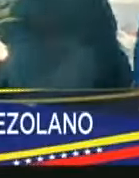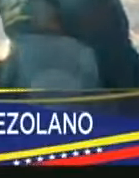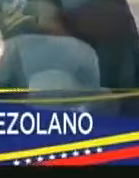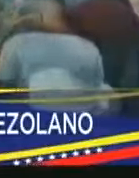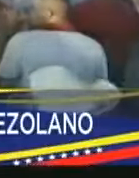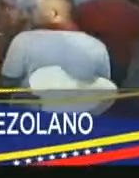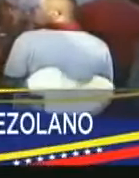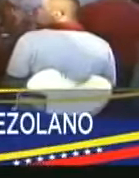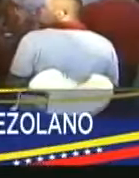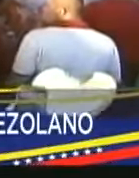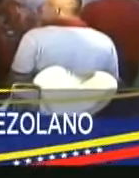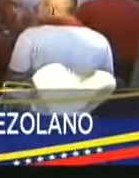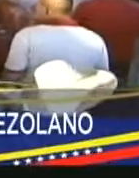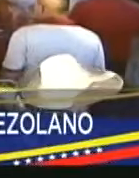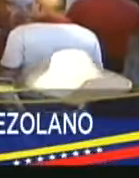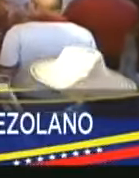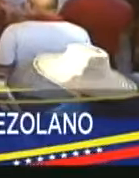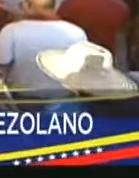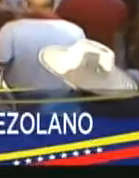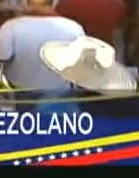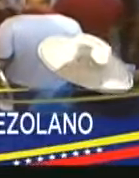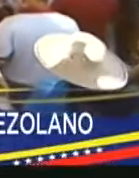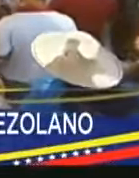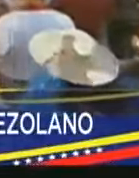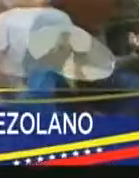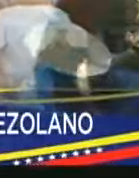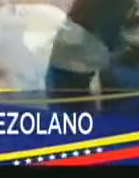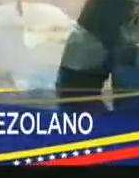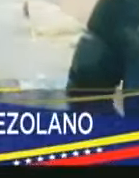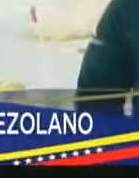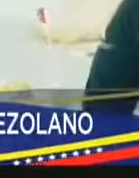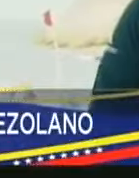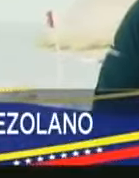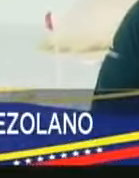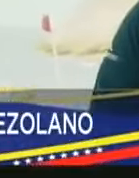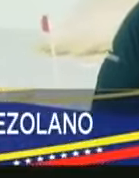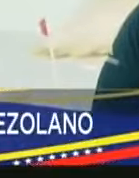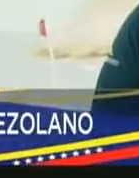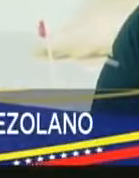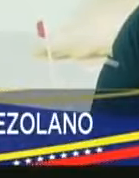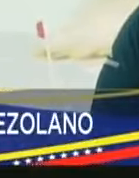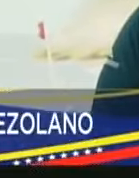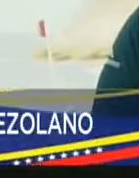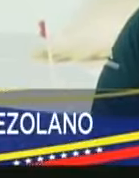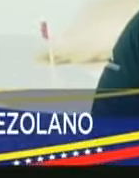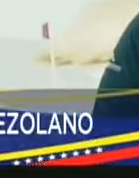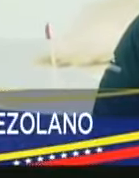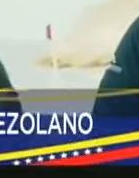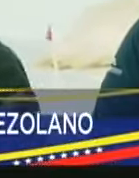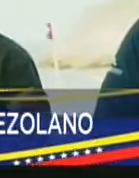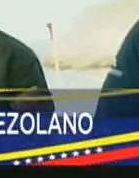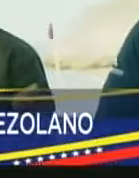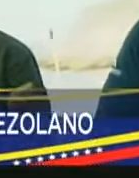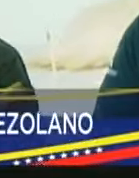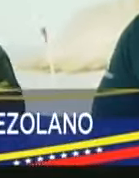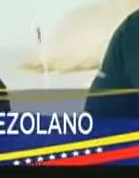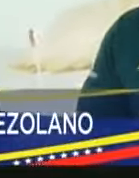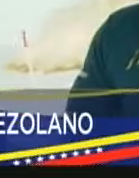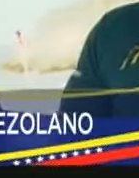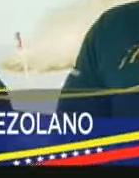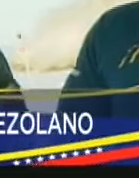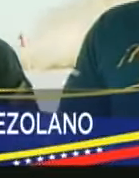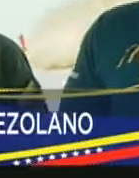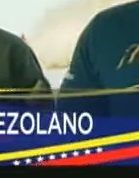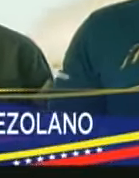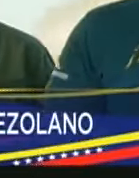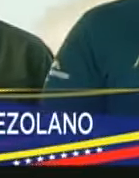artesanales y acuicultores, quienes se han visto reivindicados después de sufrir por los grandes buques pesqueros que no solo atentaban contra el trabajo de estos